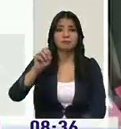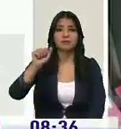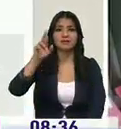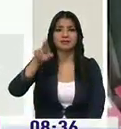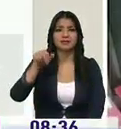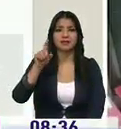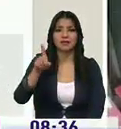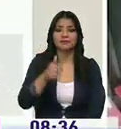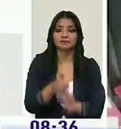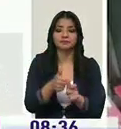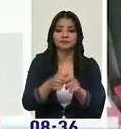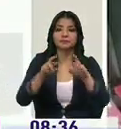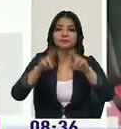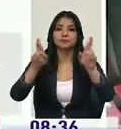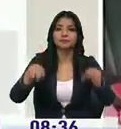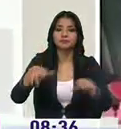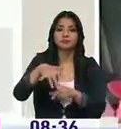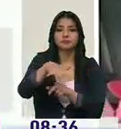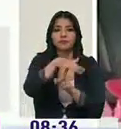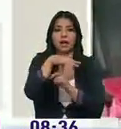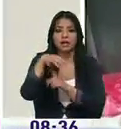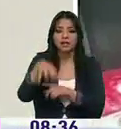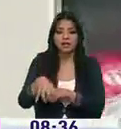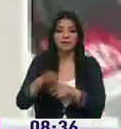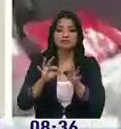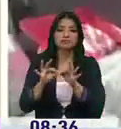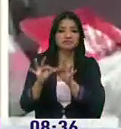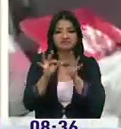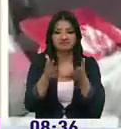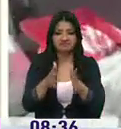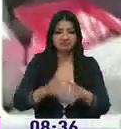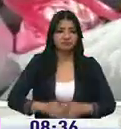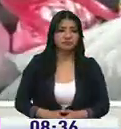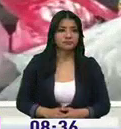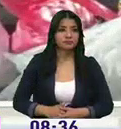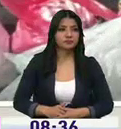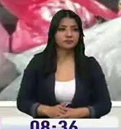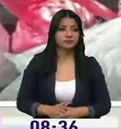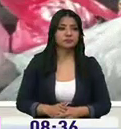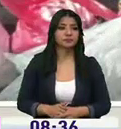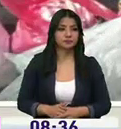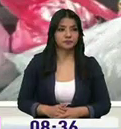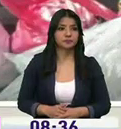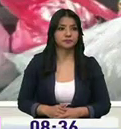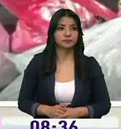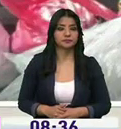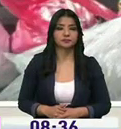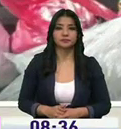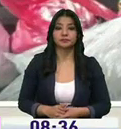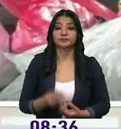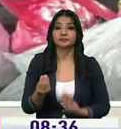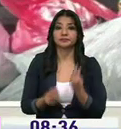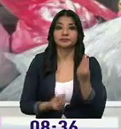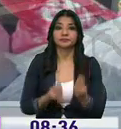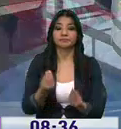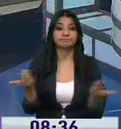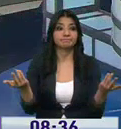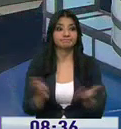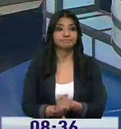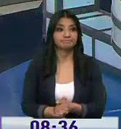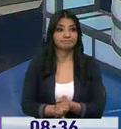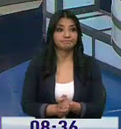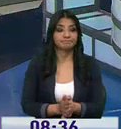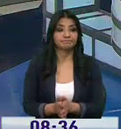calle, un pequeño parque, no dan mantenimiento. Qué horror esto. Vean. En fin, ¿qué será de hacer, doña Ale? No